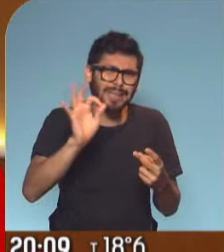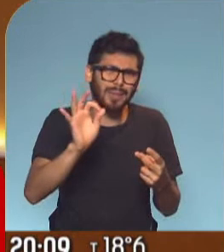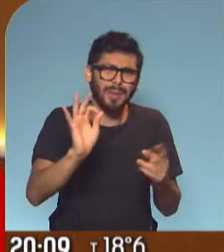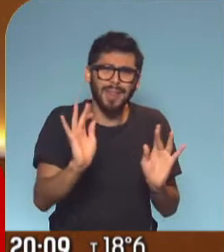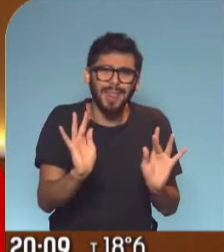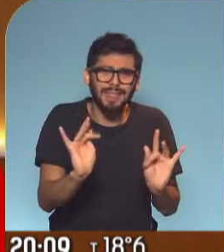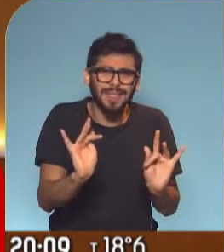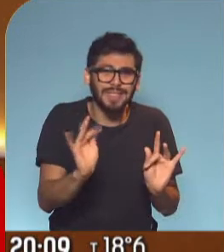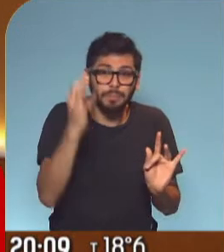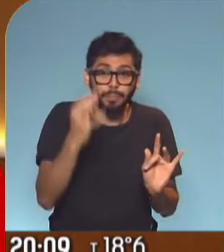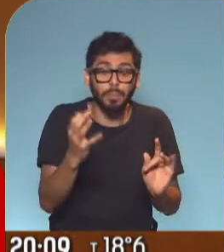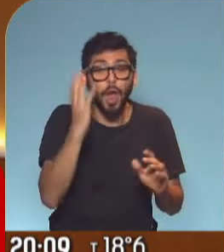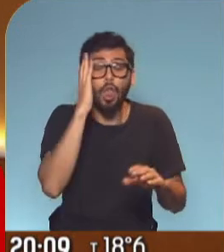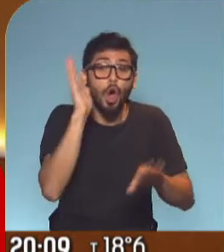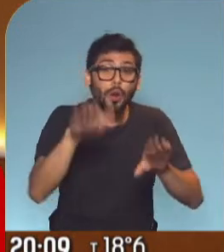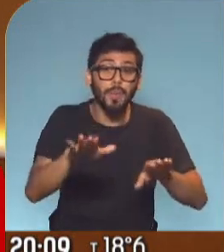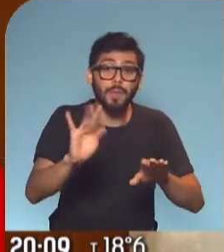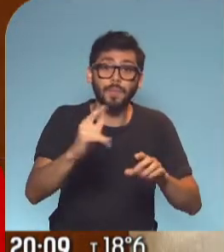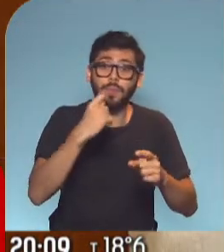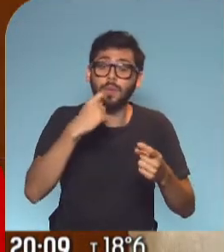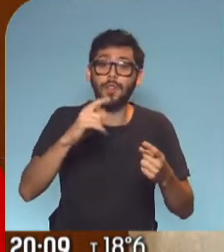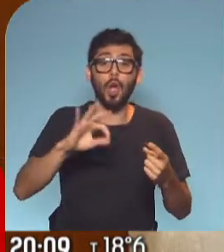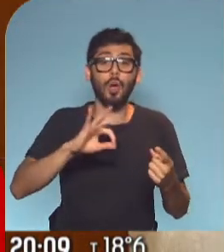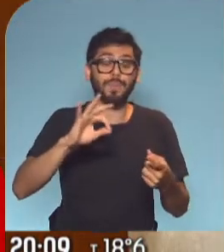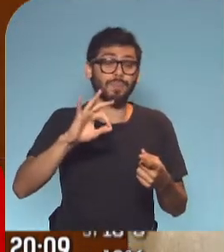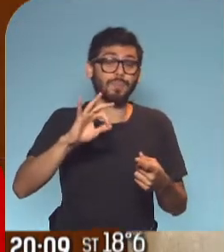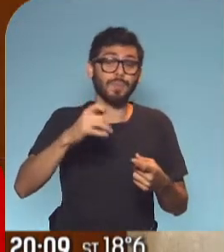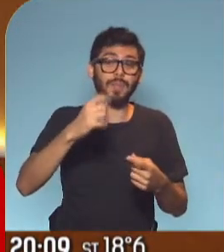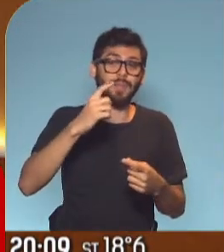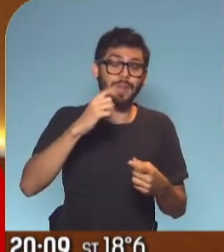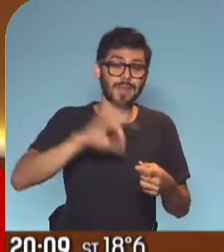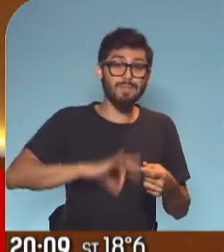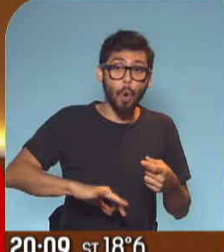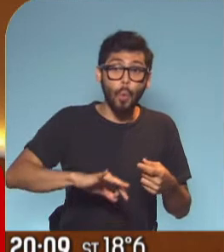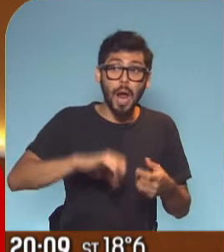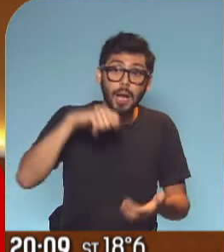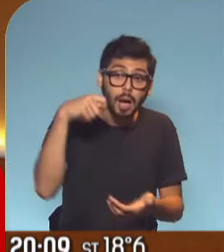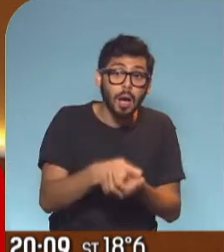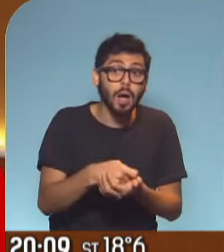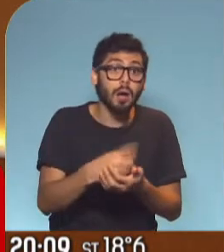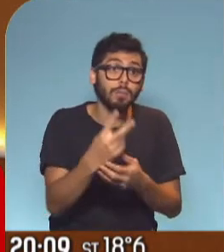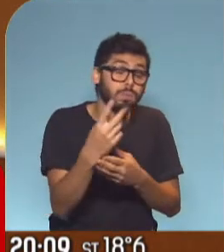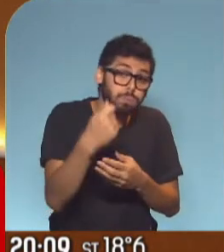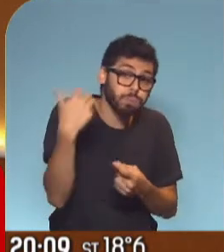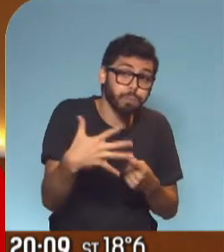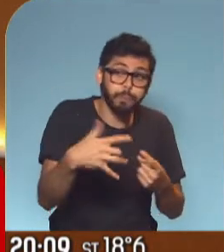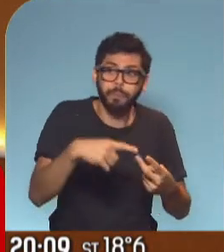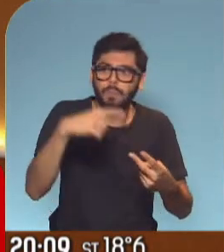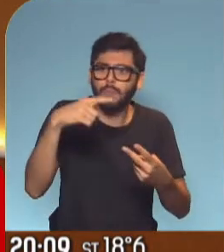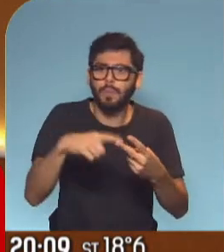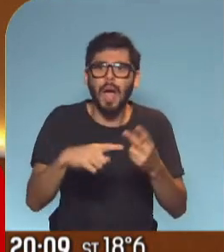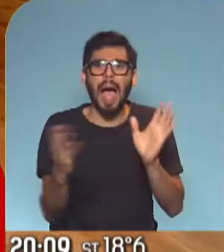en un departamento todas las noches. Comisiones inmobiliarias, garantías, un montón de excesos que